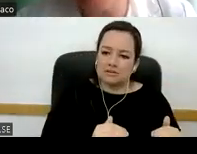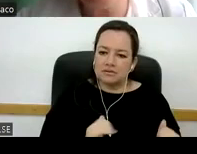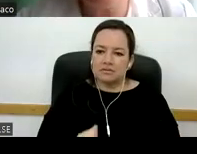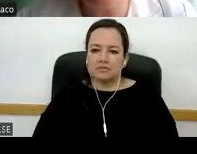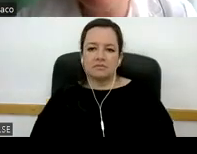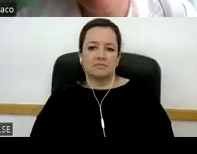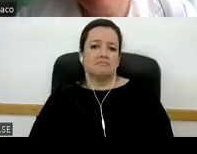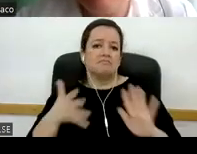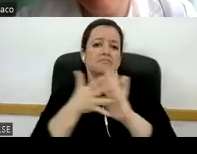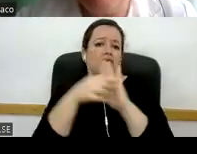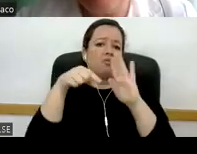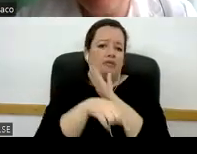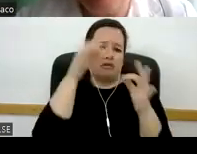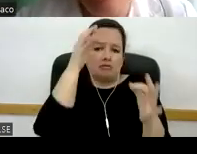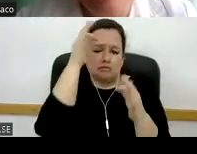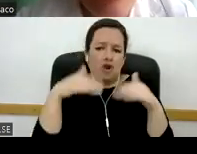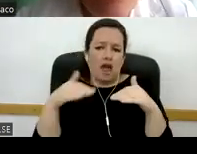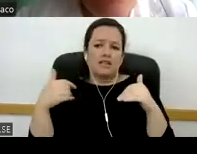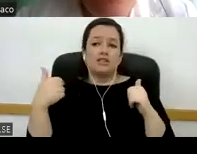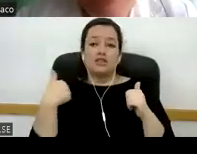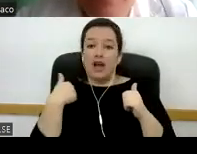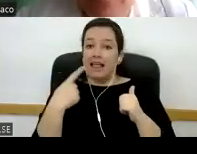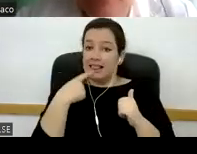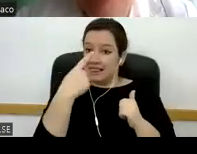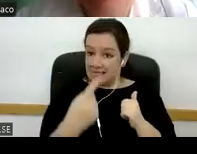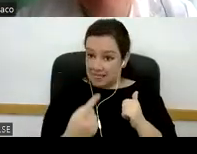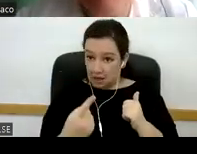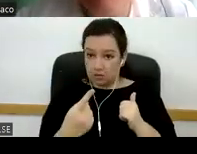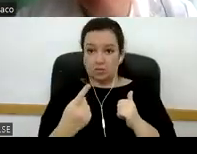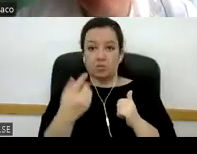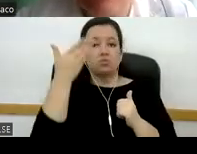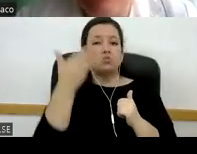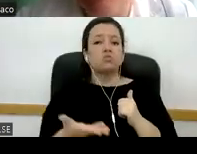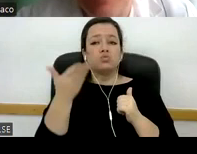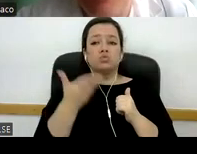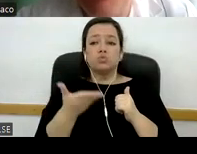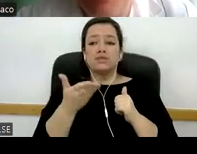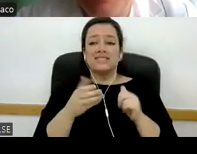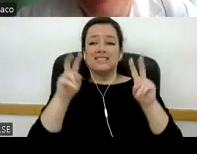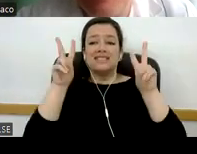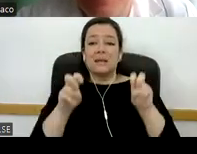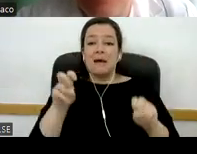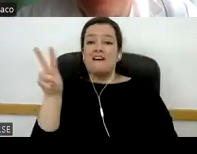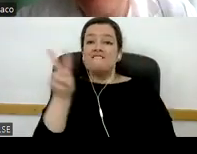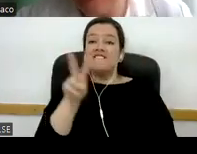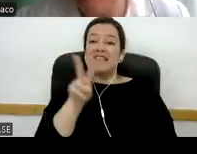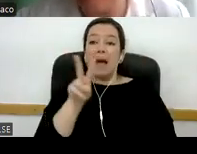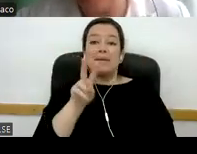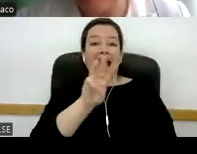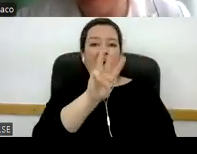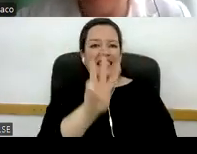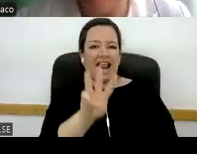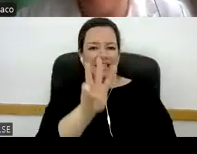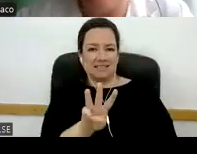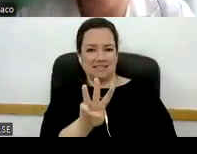valoración específica, pero bueno, entre otras cosas, fundamentalmente por el aporte en vitamina 3 que veíamos antes, que